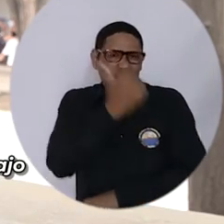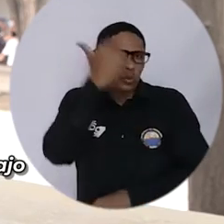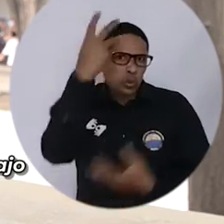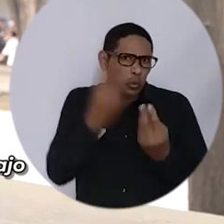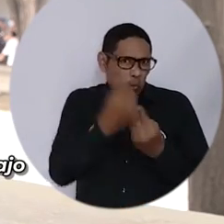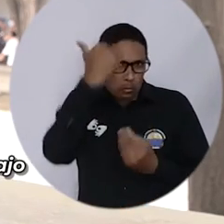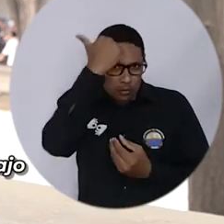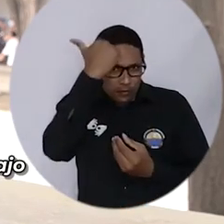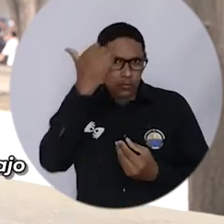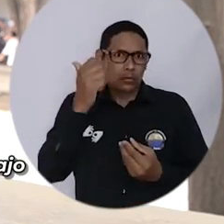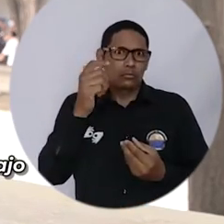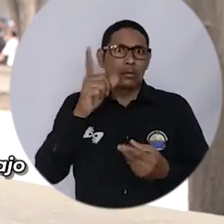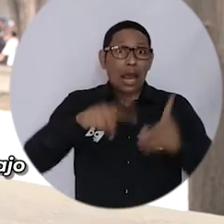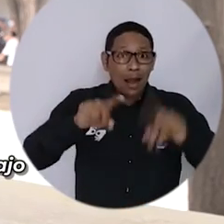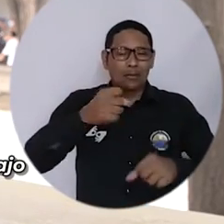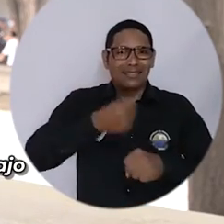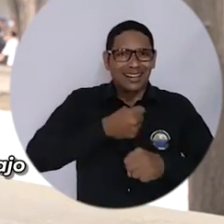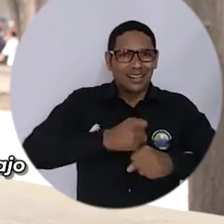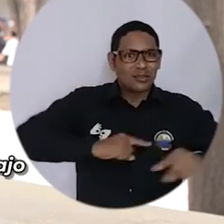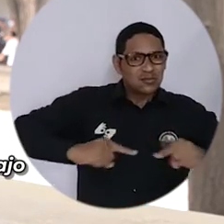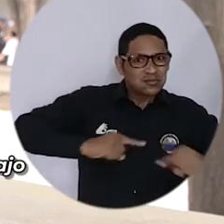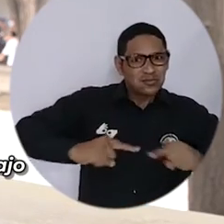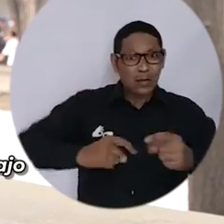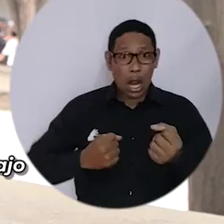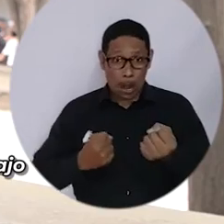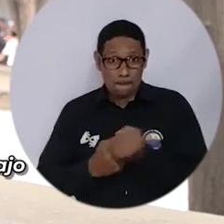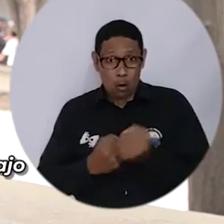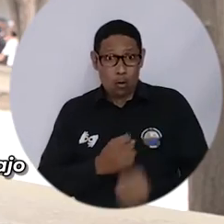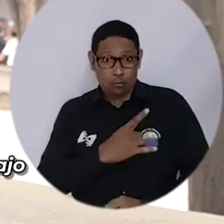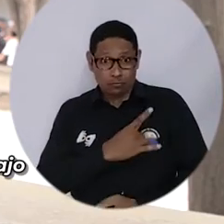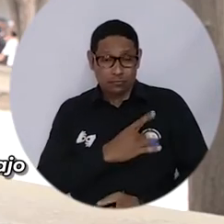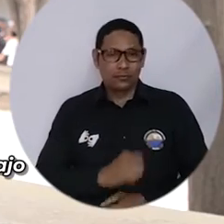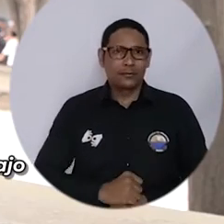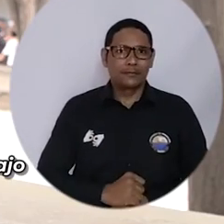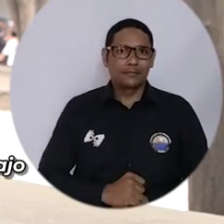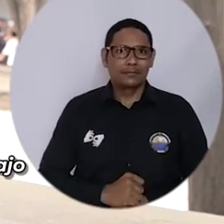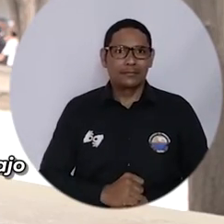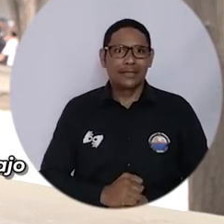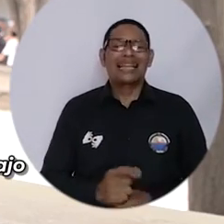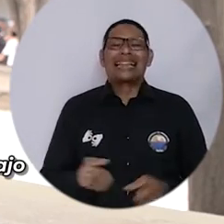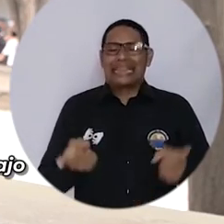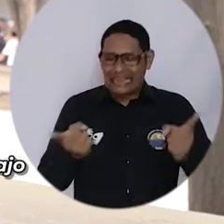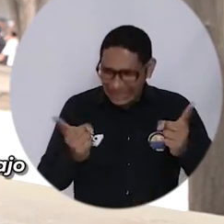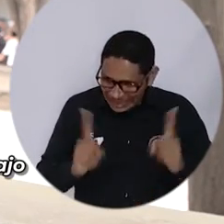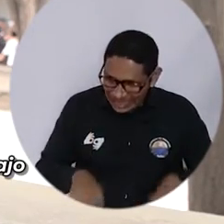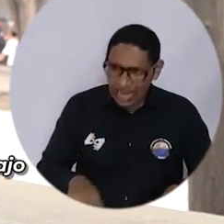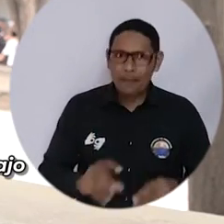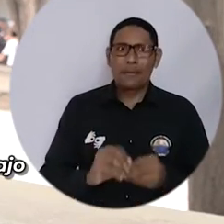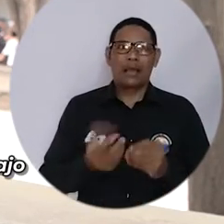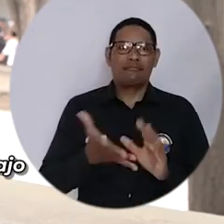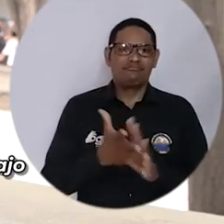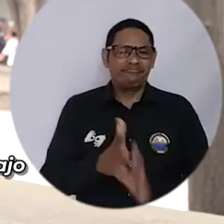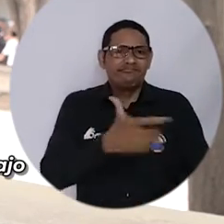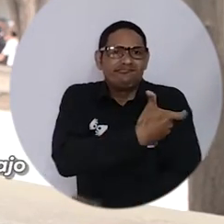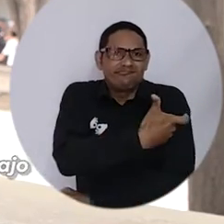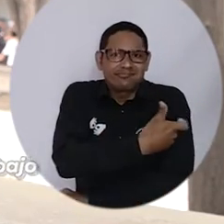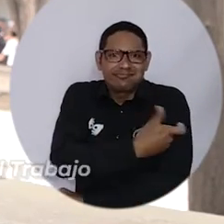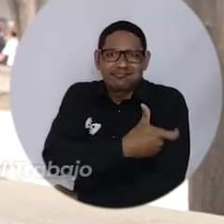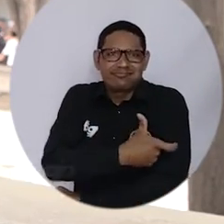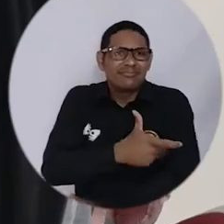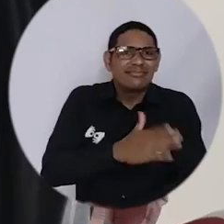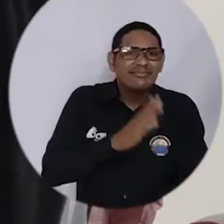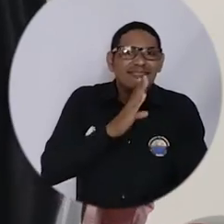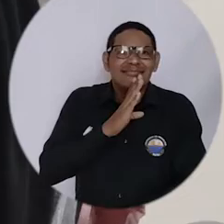docentes y personal administrativo y de apoyo a la universidad y al mismo tiempo se abrió la